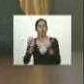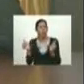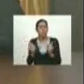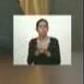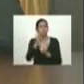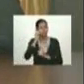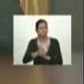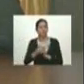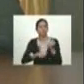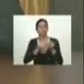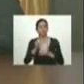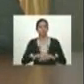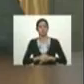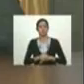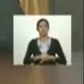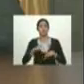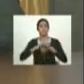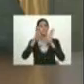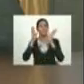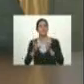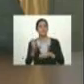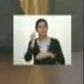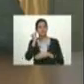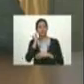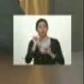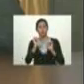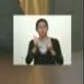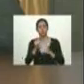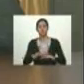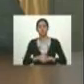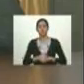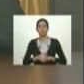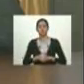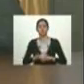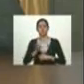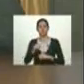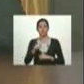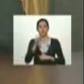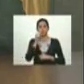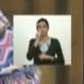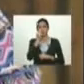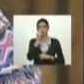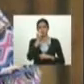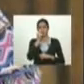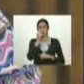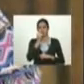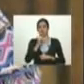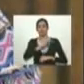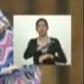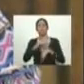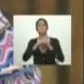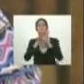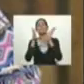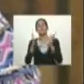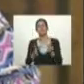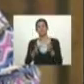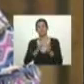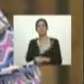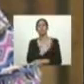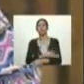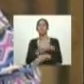camarada Igualmente ministra hay que activar con mucha fuerza ministra del poder